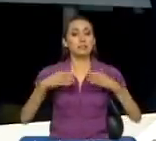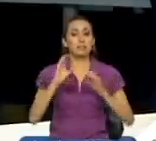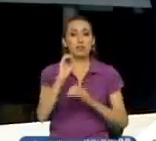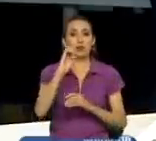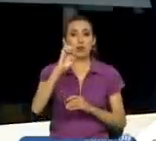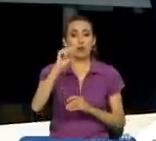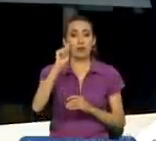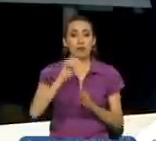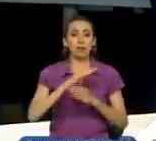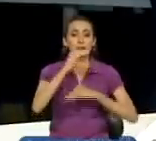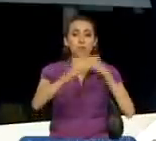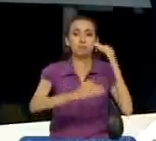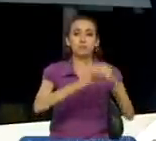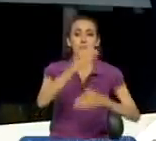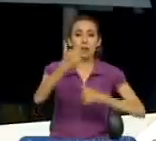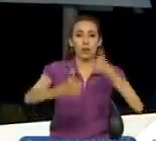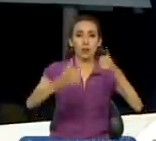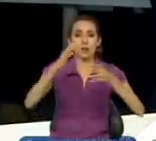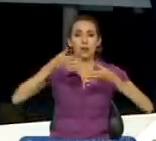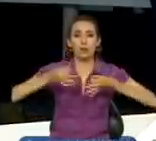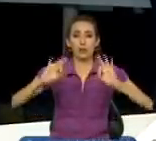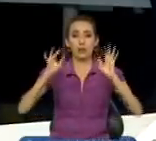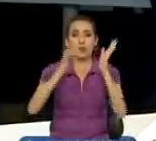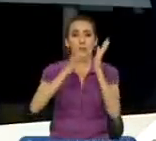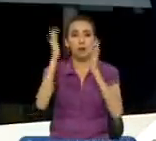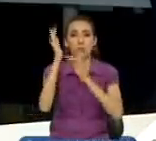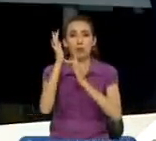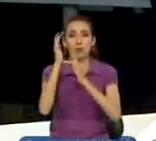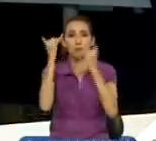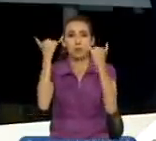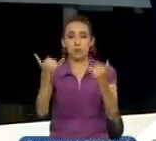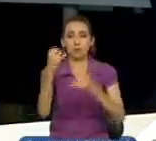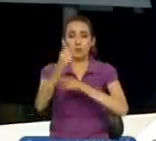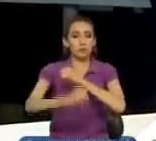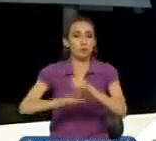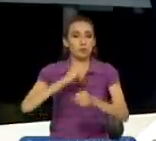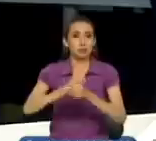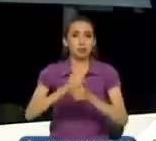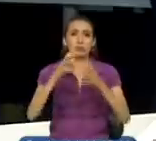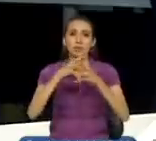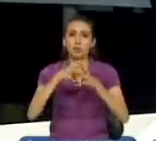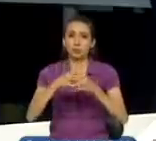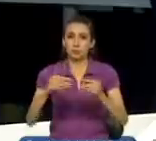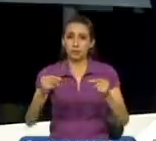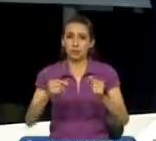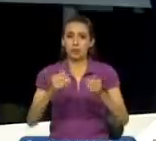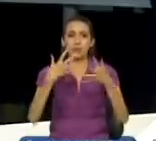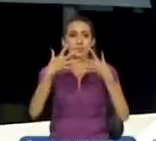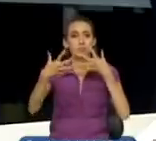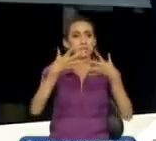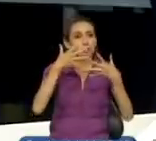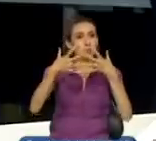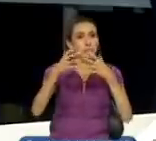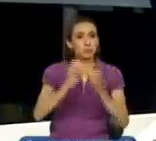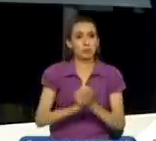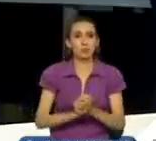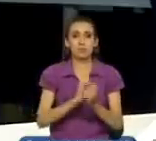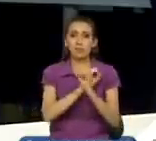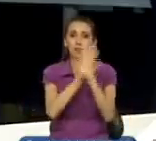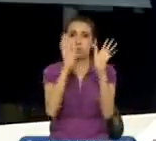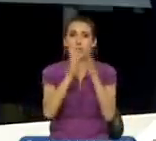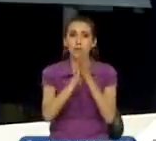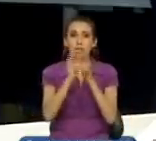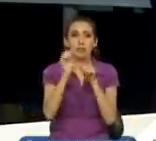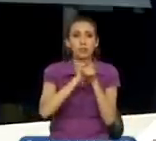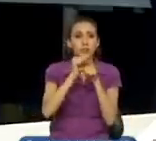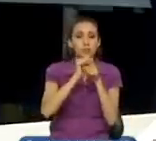realizado los procesos electorales de febrero y abril de este año de forma eficaz y transparente este anuncio se realizó durante